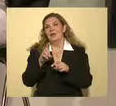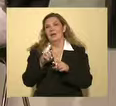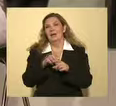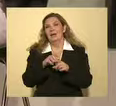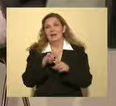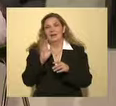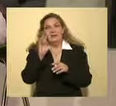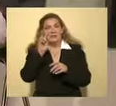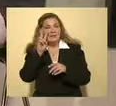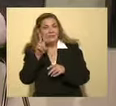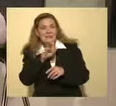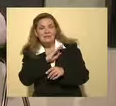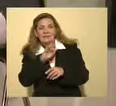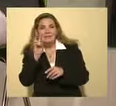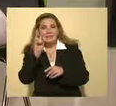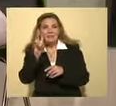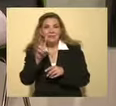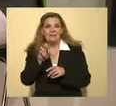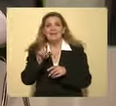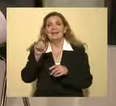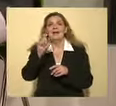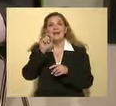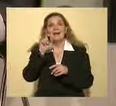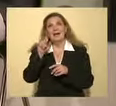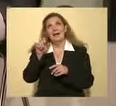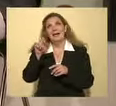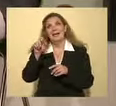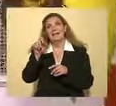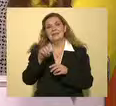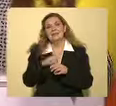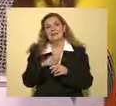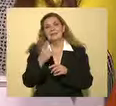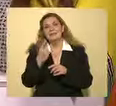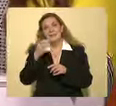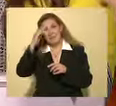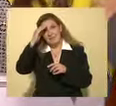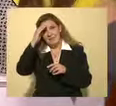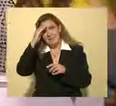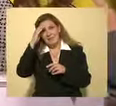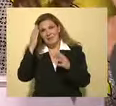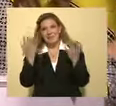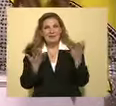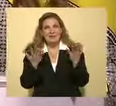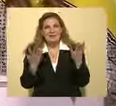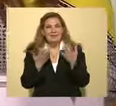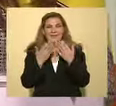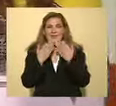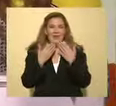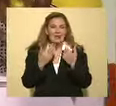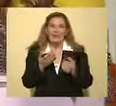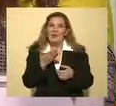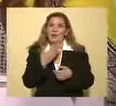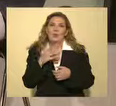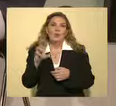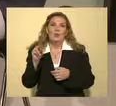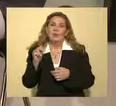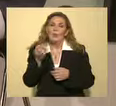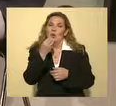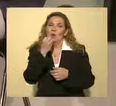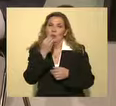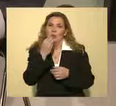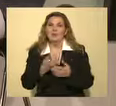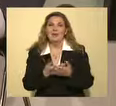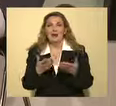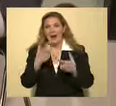sí. Oye, el que pan piensa. Ajá. Es porque no ha comido. Exacto. A ver, Edelmira, por